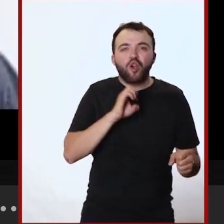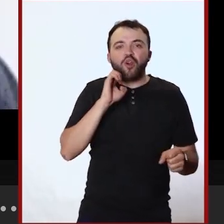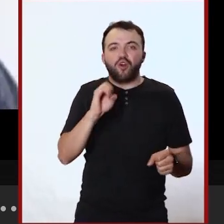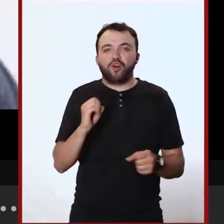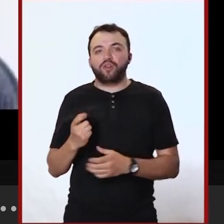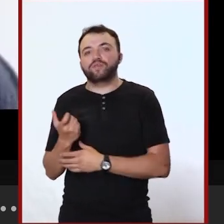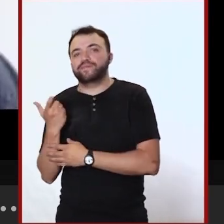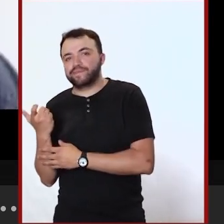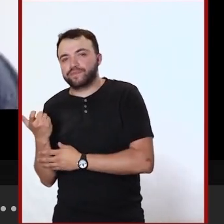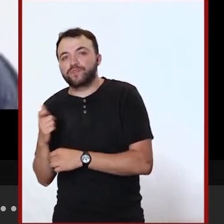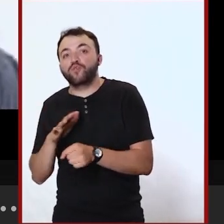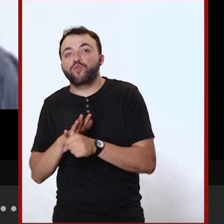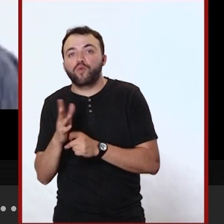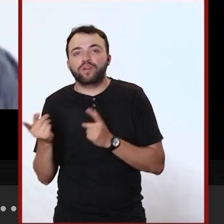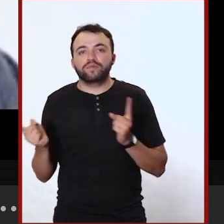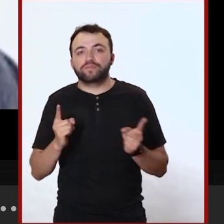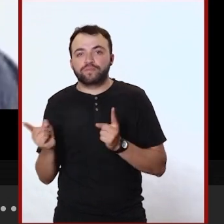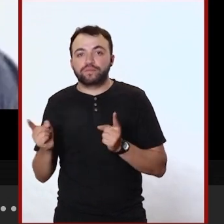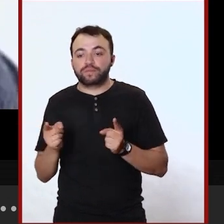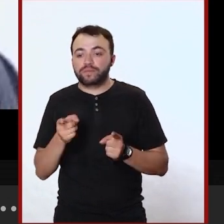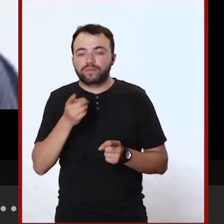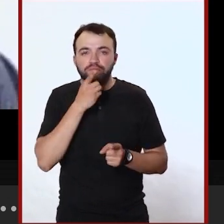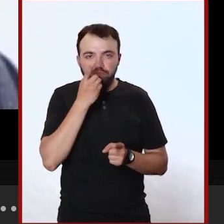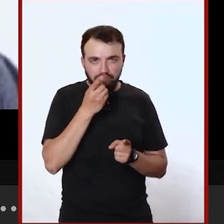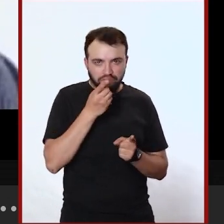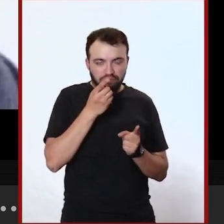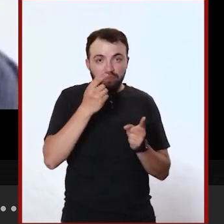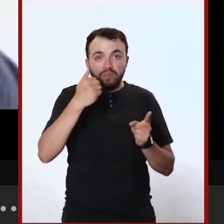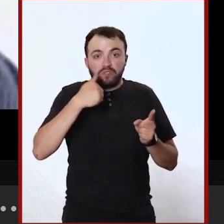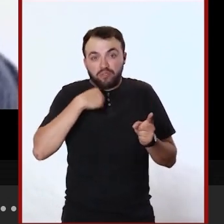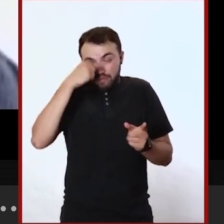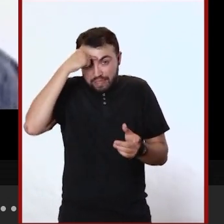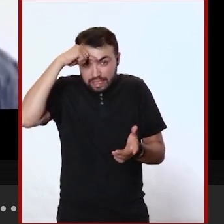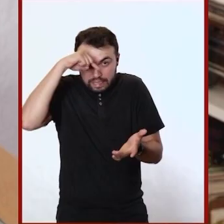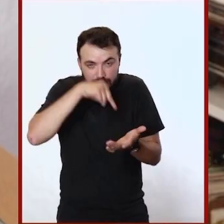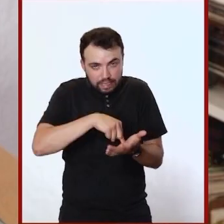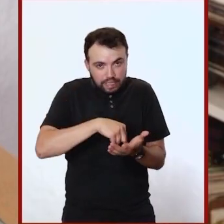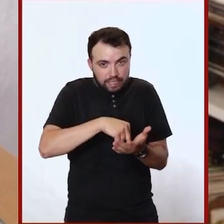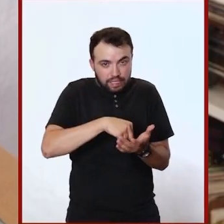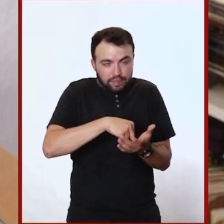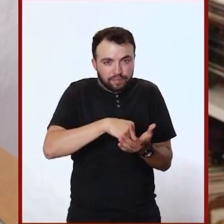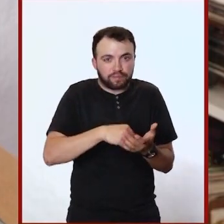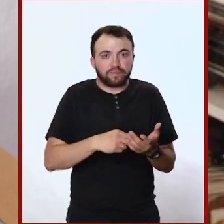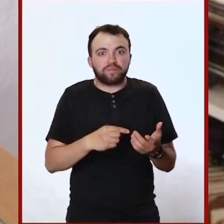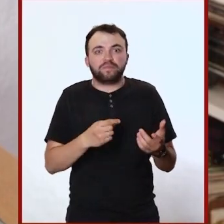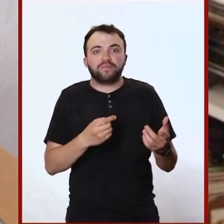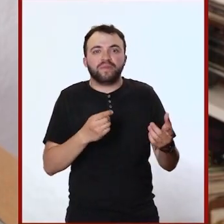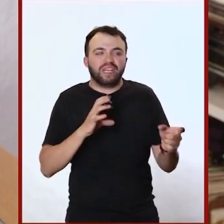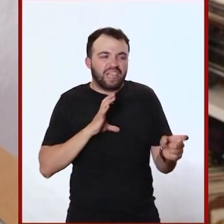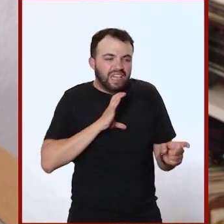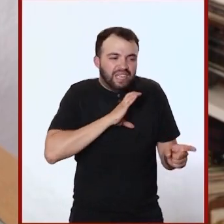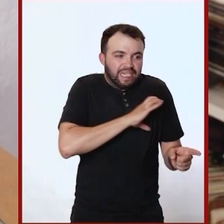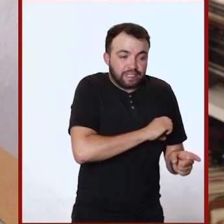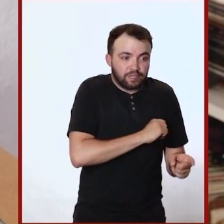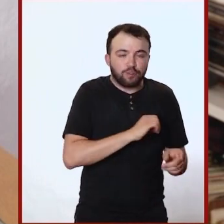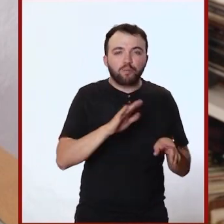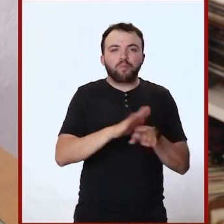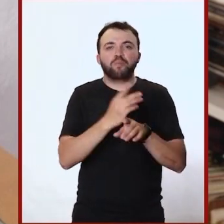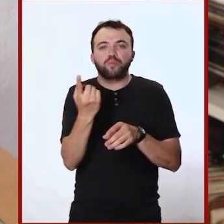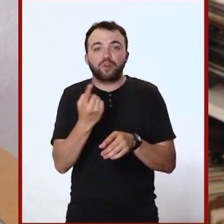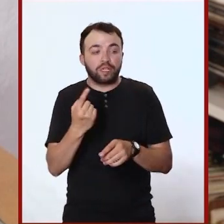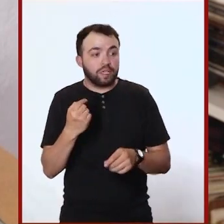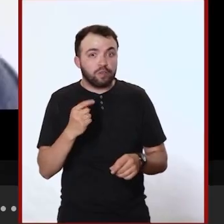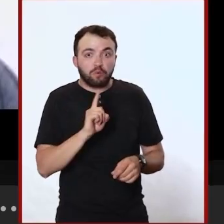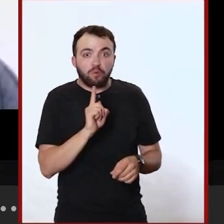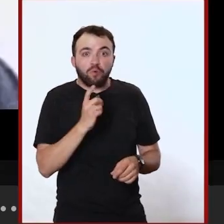poder tener claros cuáles son los objetivos que queremos, es lo fundamental en el desarrollo profesional, porque justamente eso es lo que